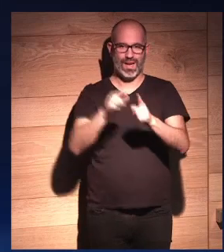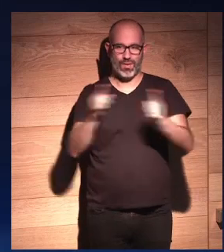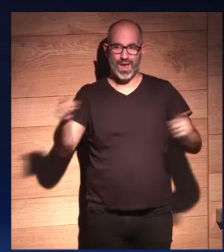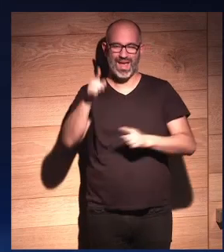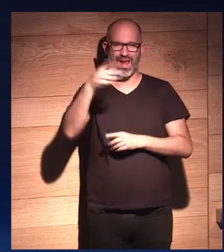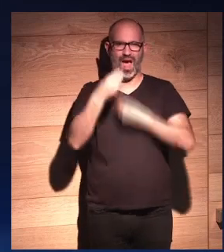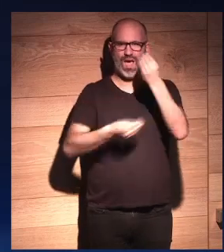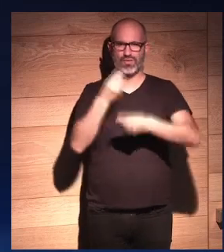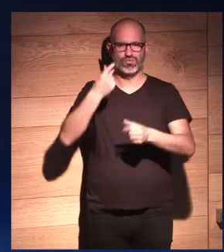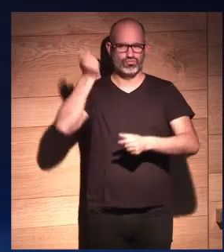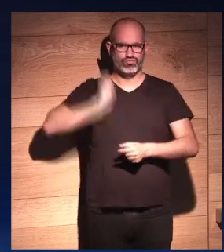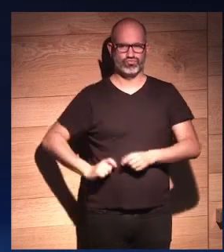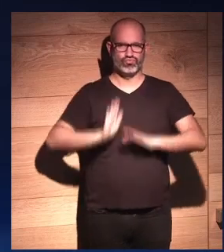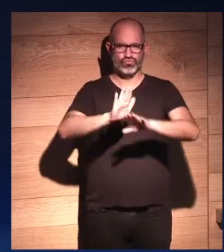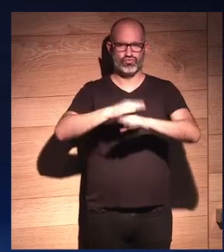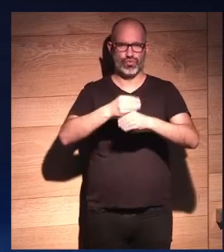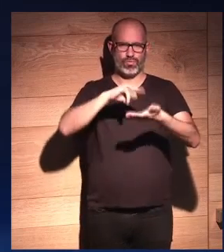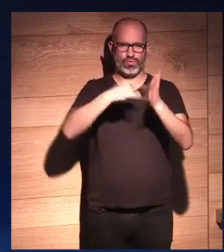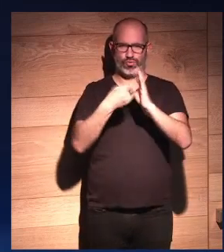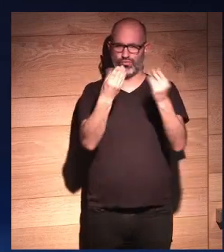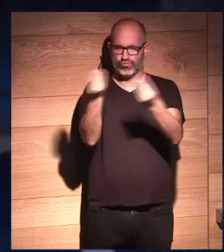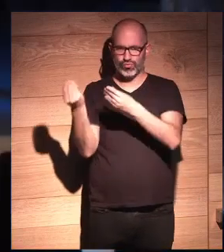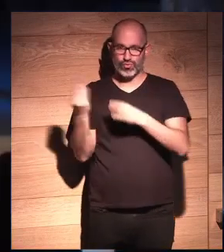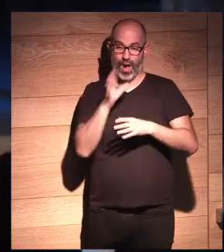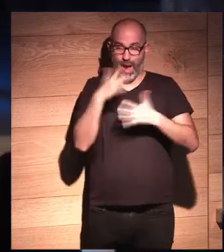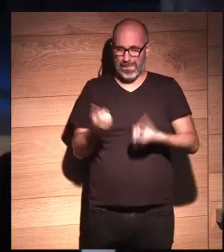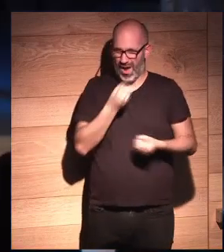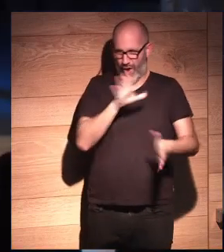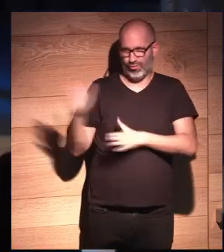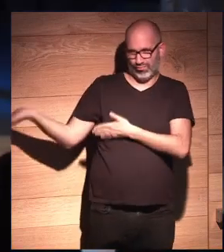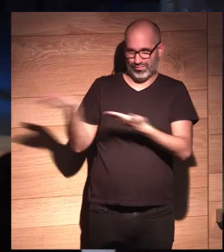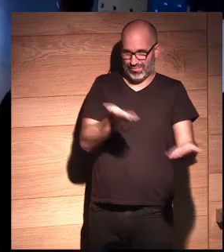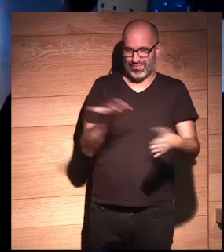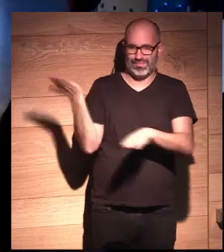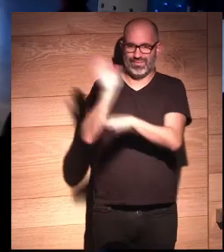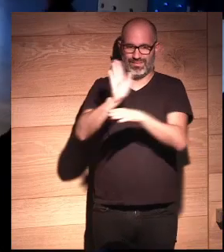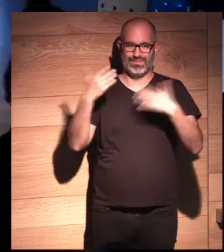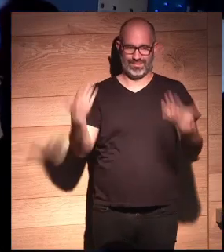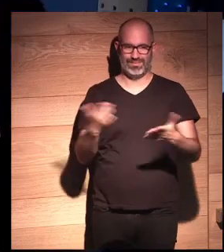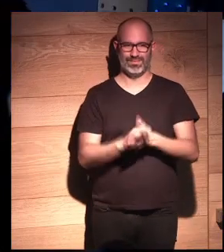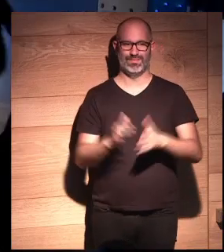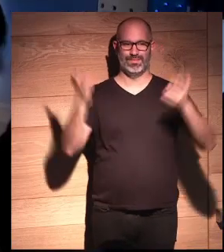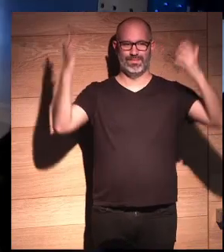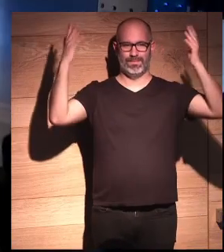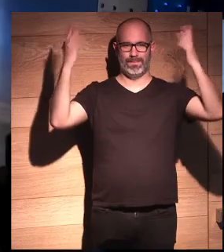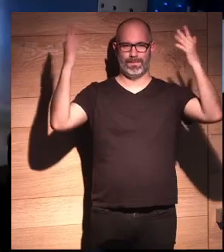muchísimos cortometrajes y proyectos varios, así que mejor nos lo cuentas tú. Y con todos, Nabil Ejei.